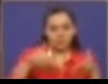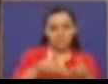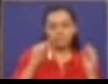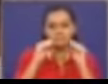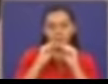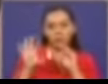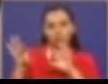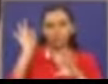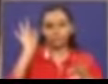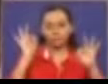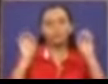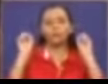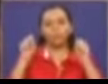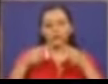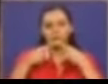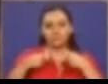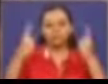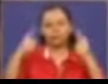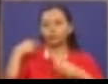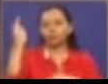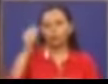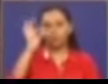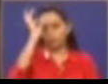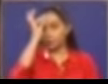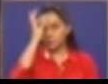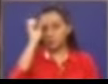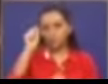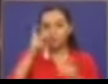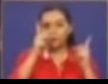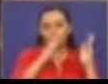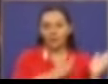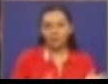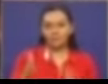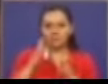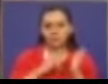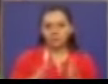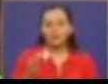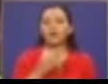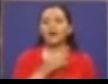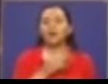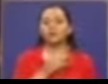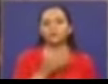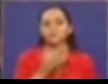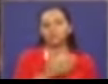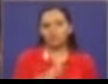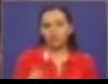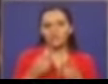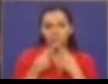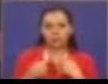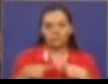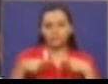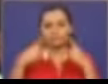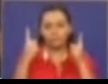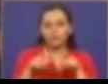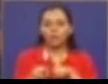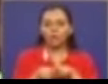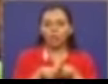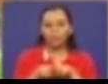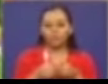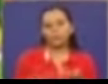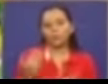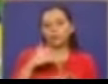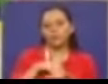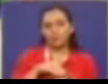esta opción. Lo vamos a lanzar en todos los hospitales, estamos planificando para mediados de agosto ya hacer el lanzamiento de los concursos,